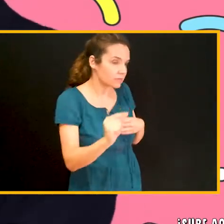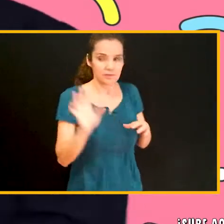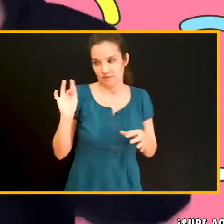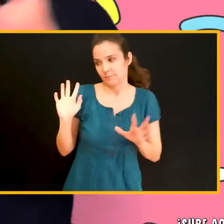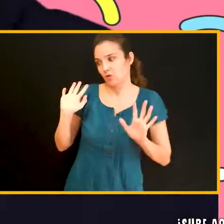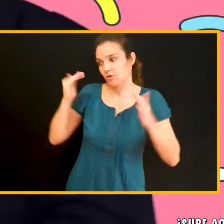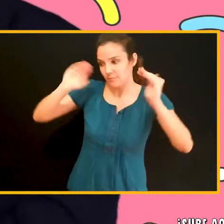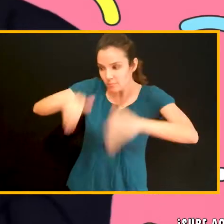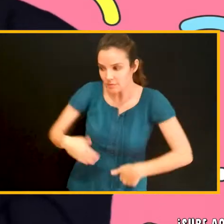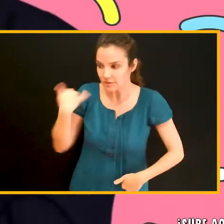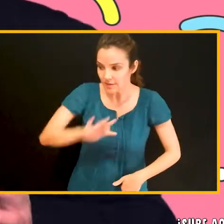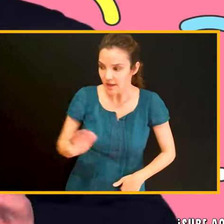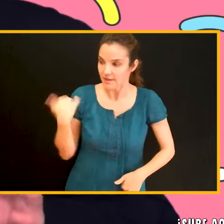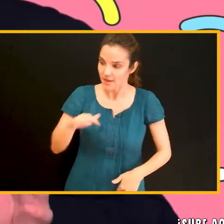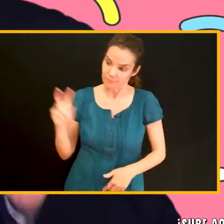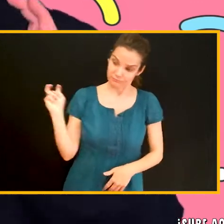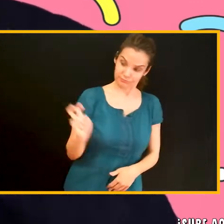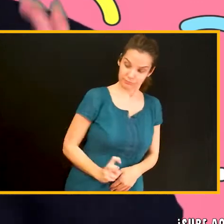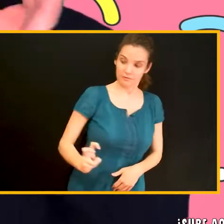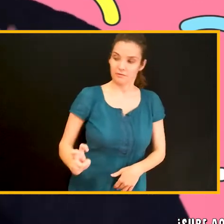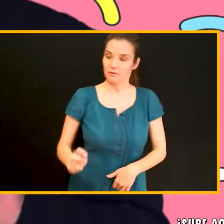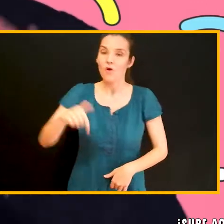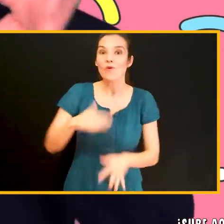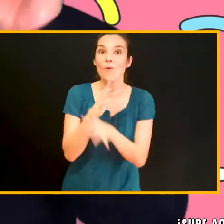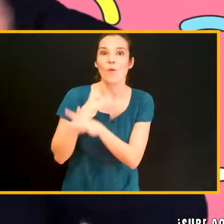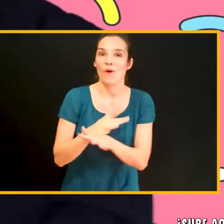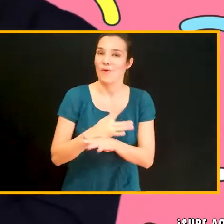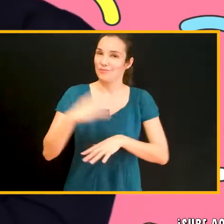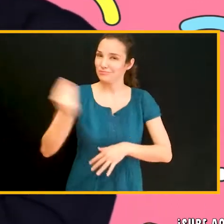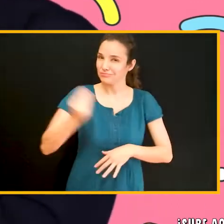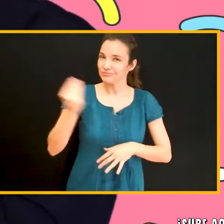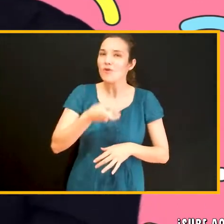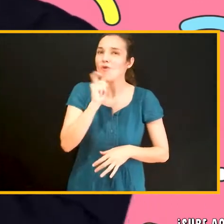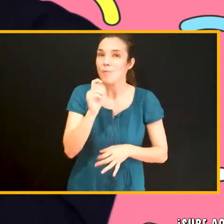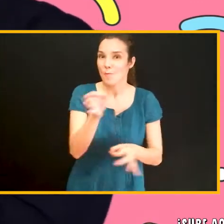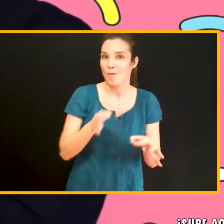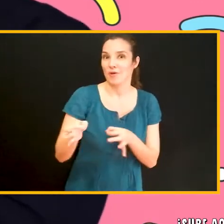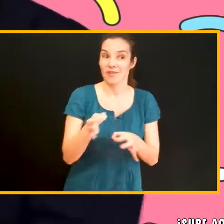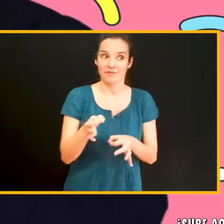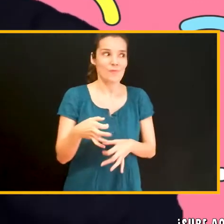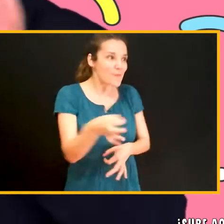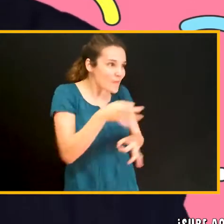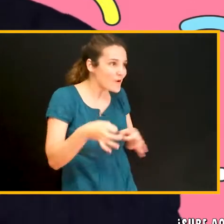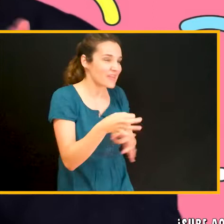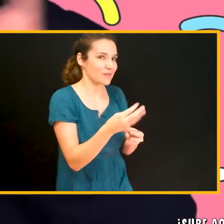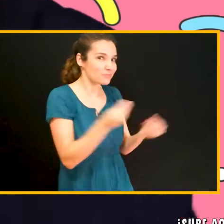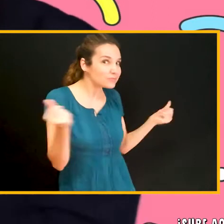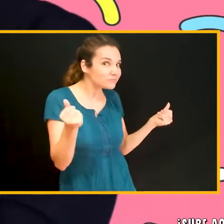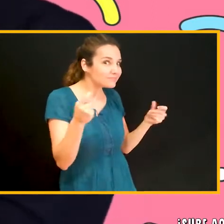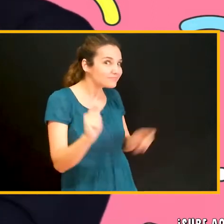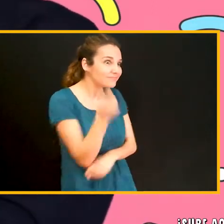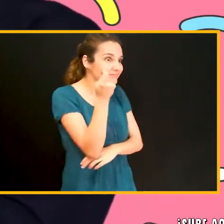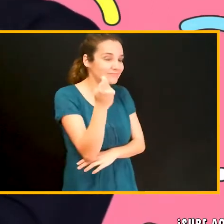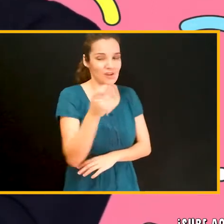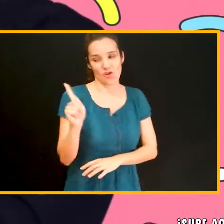ya estamos aquí, que ya hemos llegado. Hoy vamos a aprender un juego muy chulo con monedas. ¿Con monedas? ¿Hacerlas desaparecer? ¿Las vamos a hacer? No, desaparecer